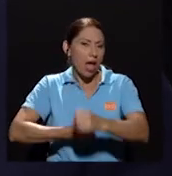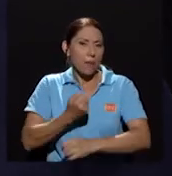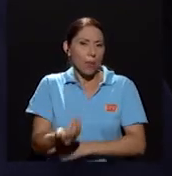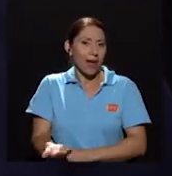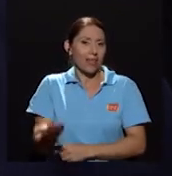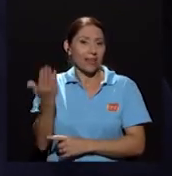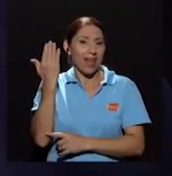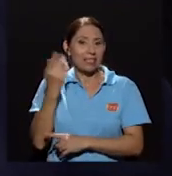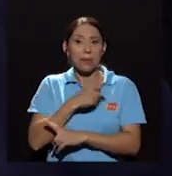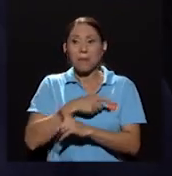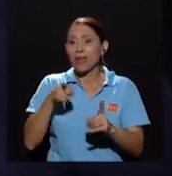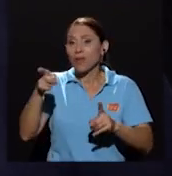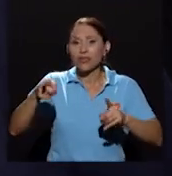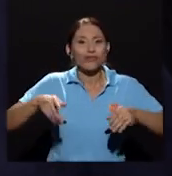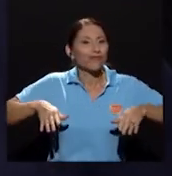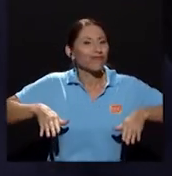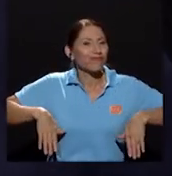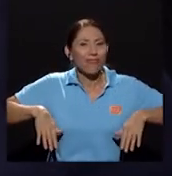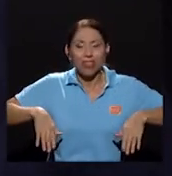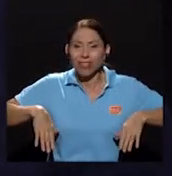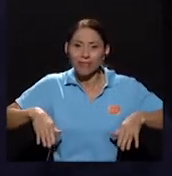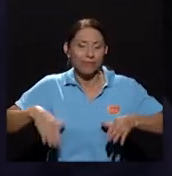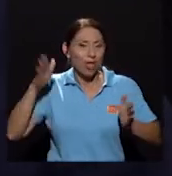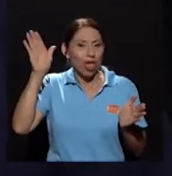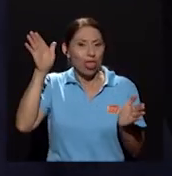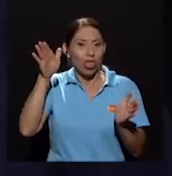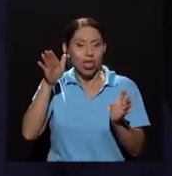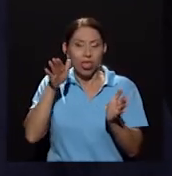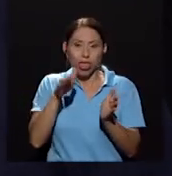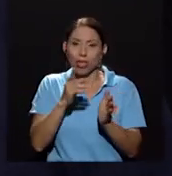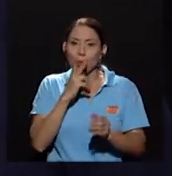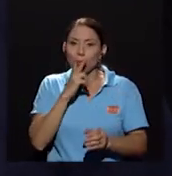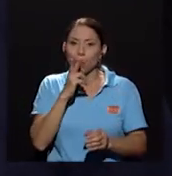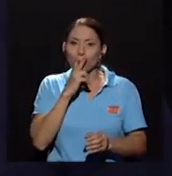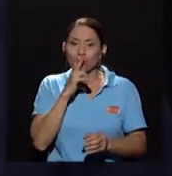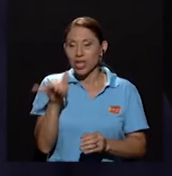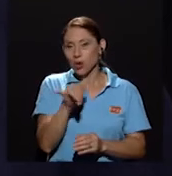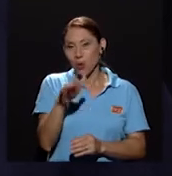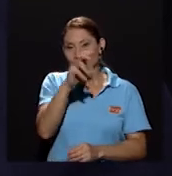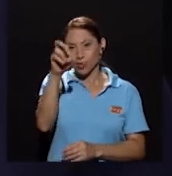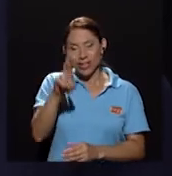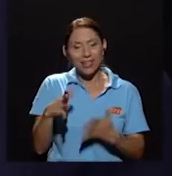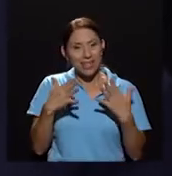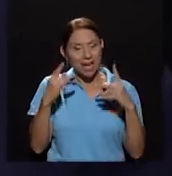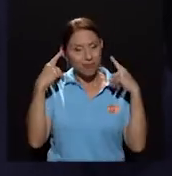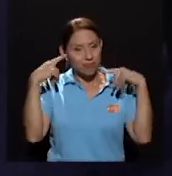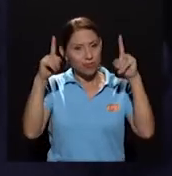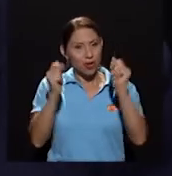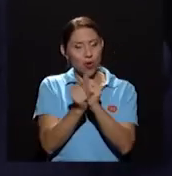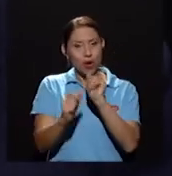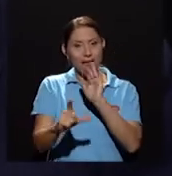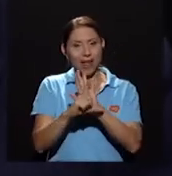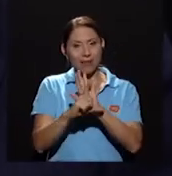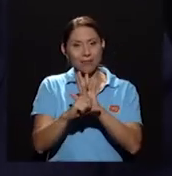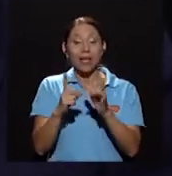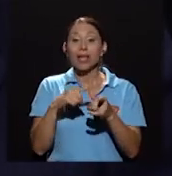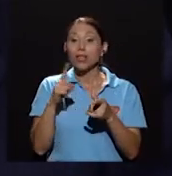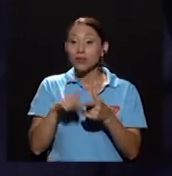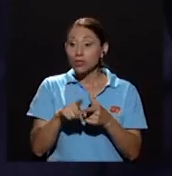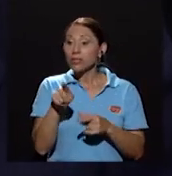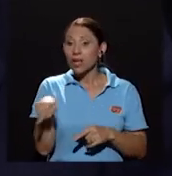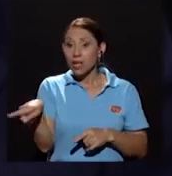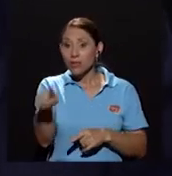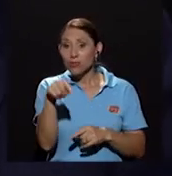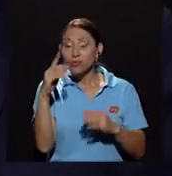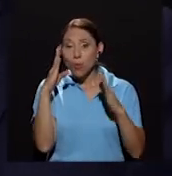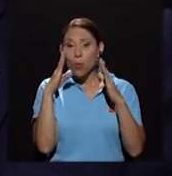aún así no han conseguido la disminución que costa rica ha conseguido con esta legislación así que la especial le pusieron especial